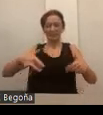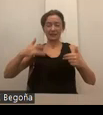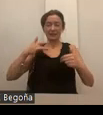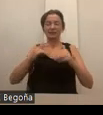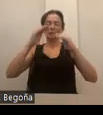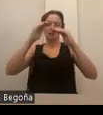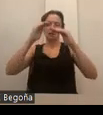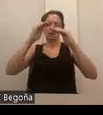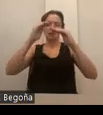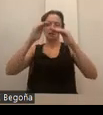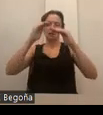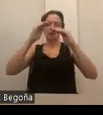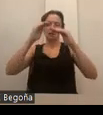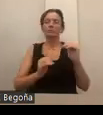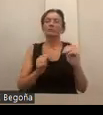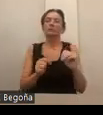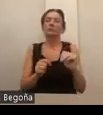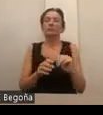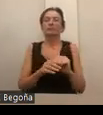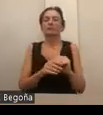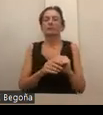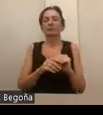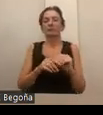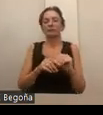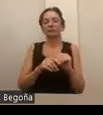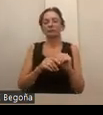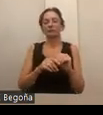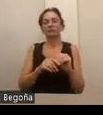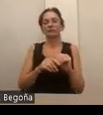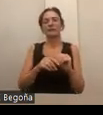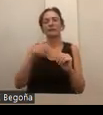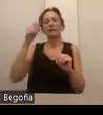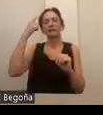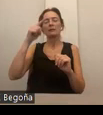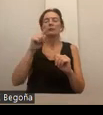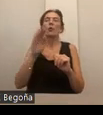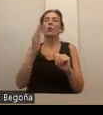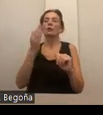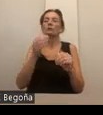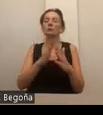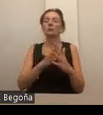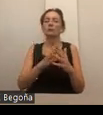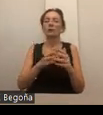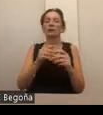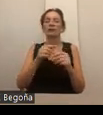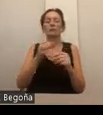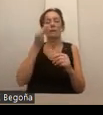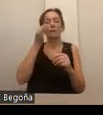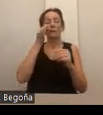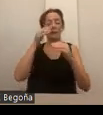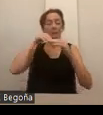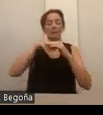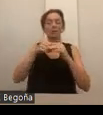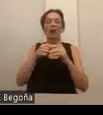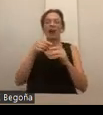secundaria al gasto energético inducido por el consumo de gel de aloe vera. Y sabéis que cuando disminuye la grasa subcutánea y visceral,